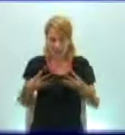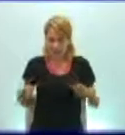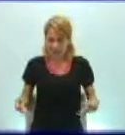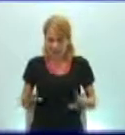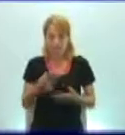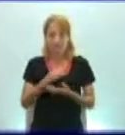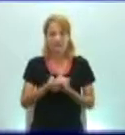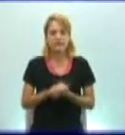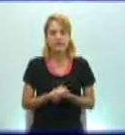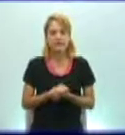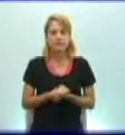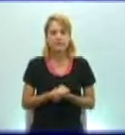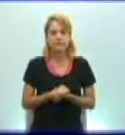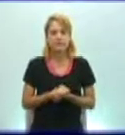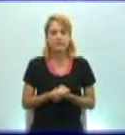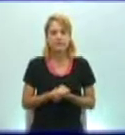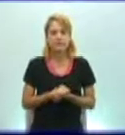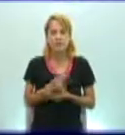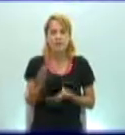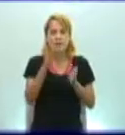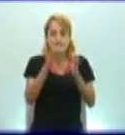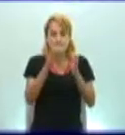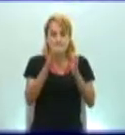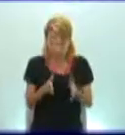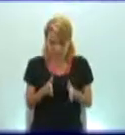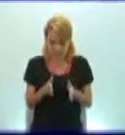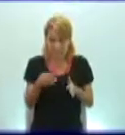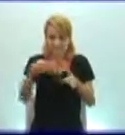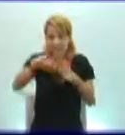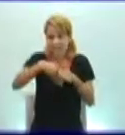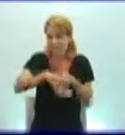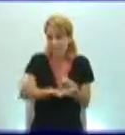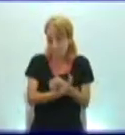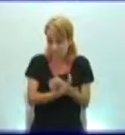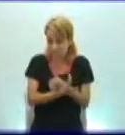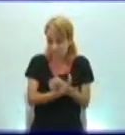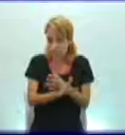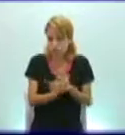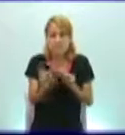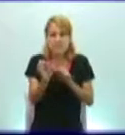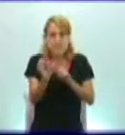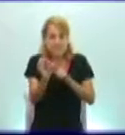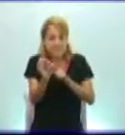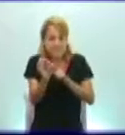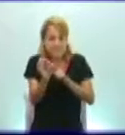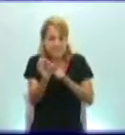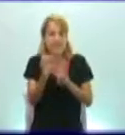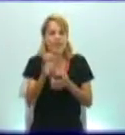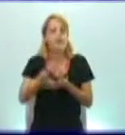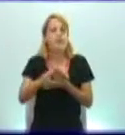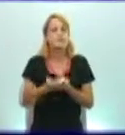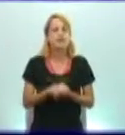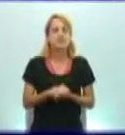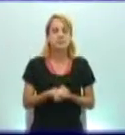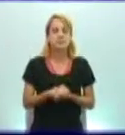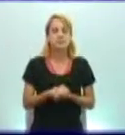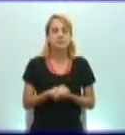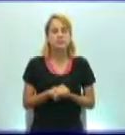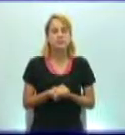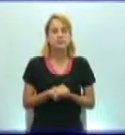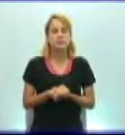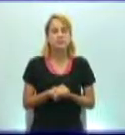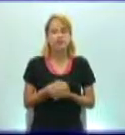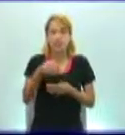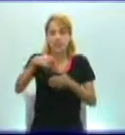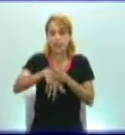eso? Pues es una parte que está dentro de la semilla, es algo muy pequeñito de donde va a emerger la planta.